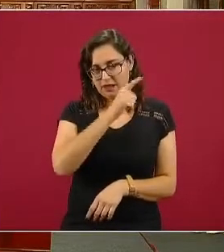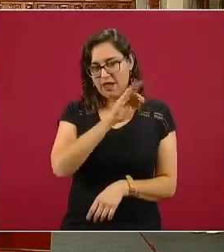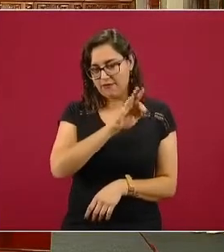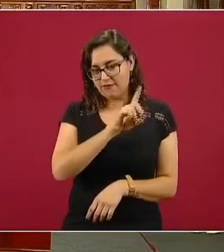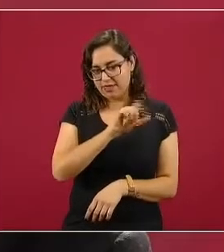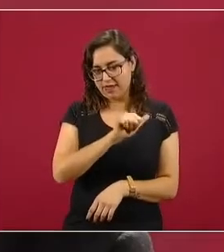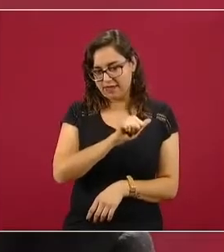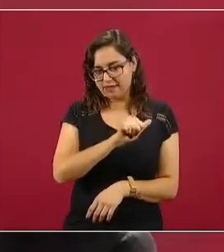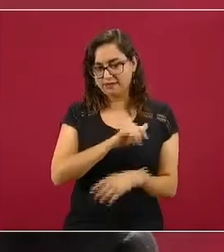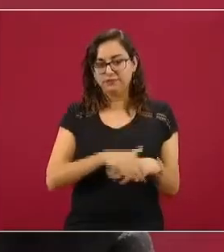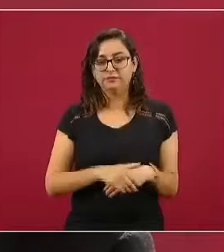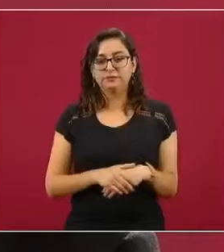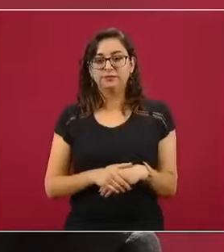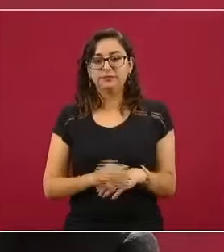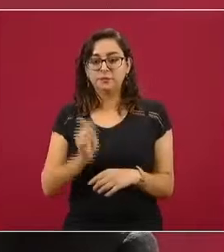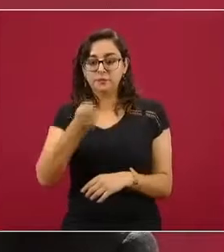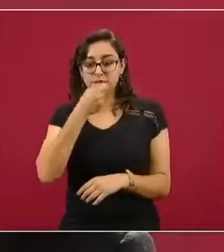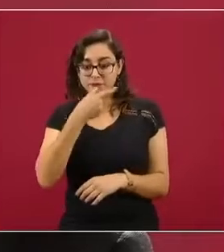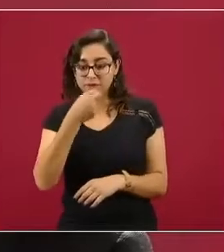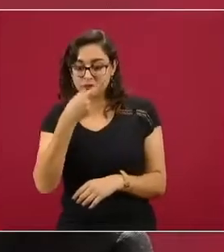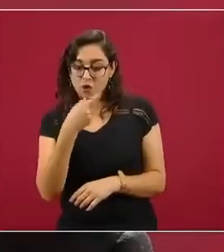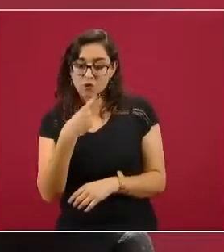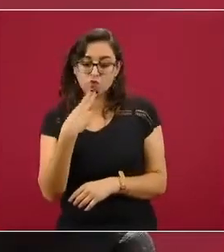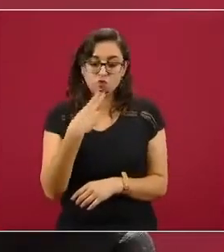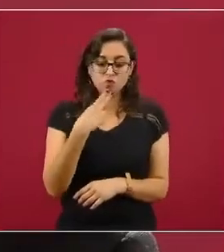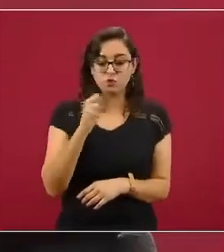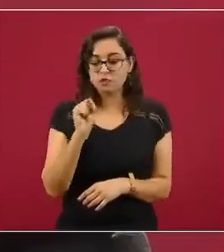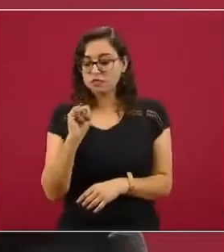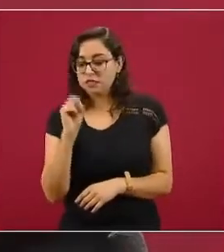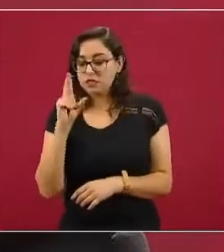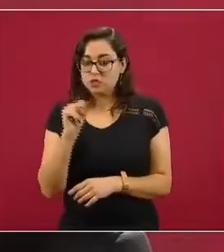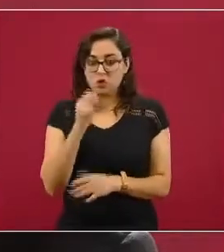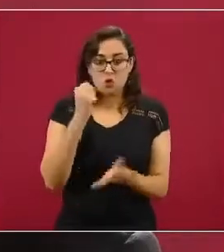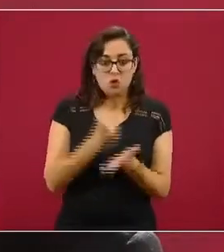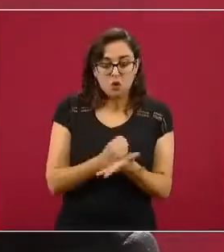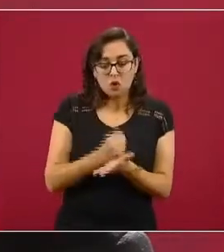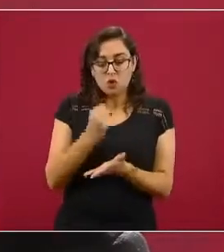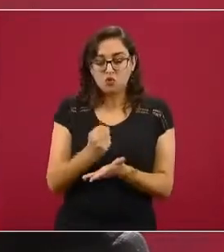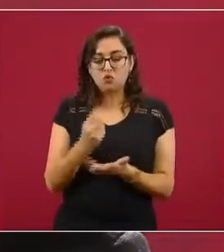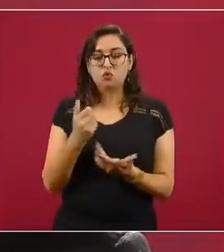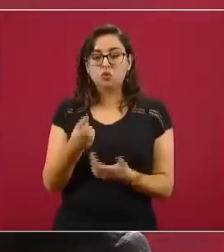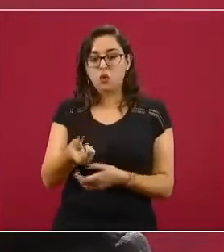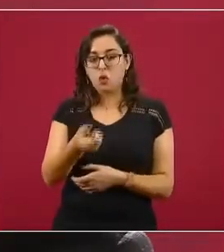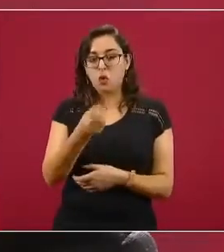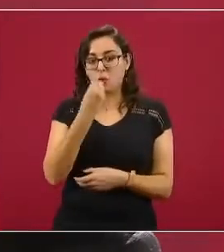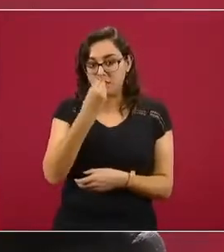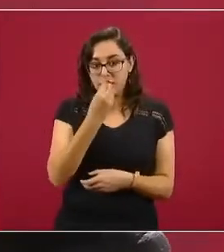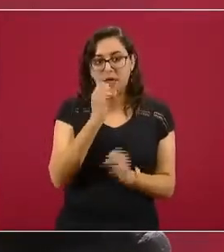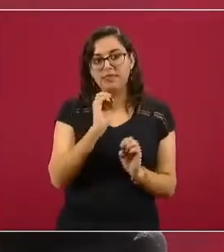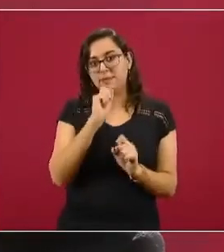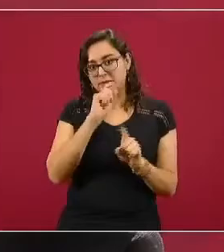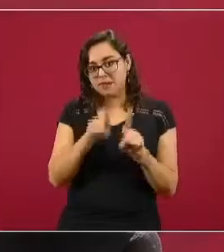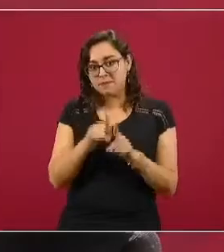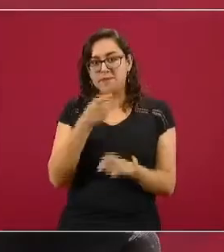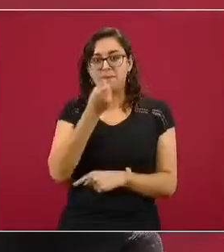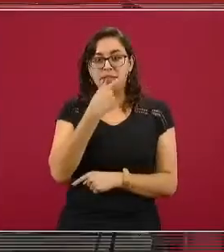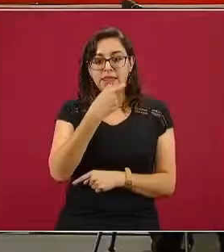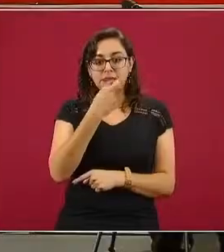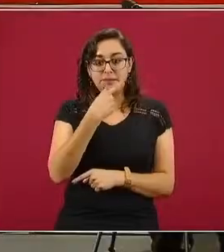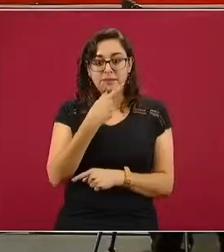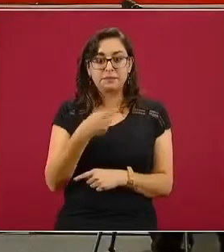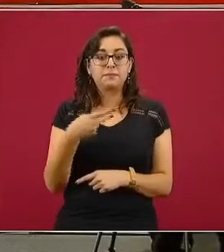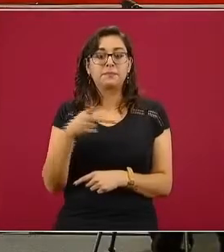Quien determina si se autoriza o no el uso de distintos productos, tanto de alimentos como de medicamentos. Pero